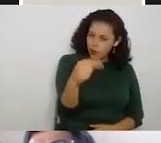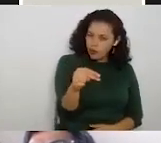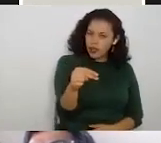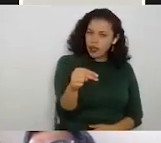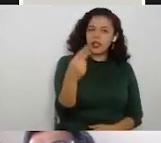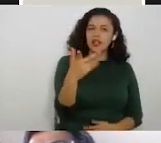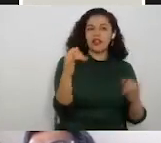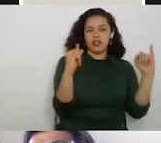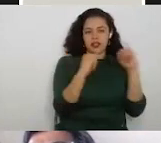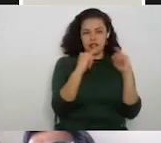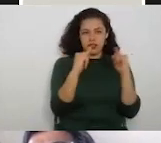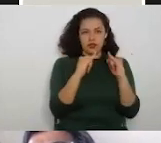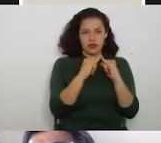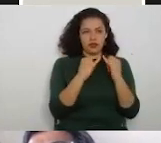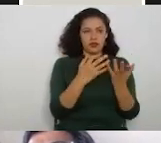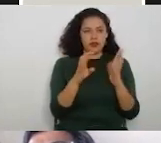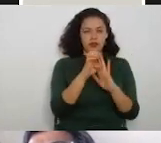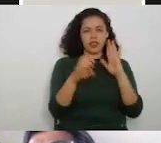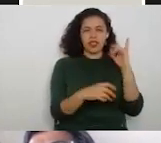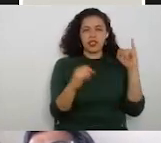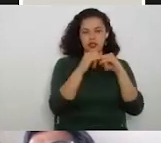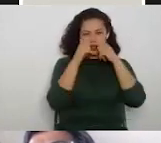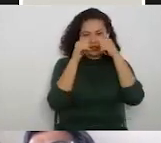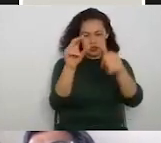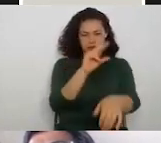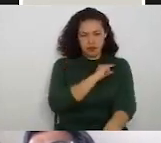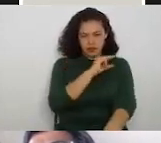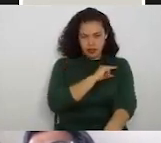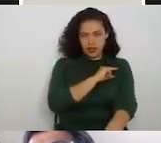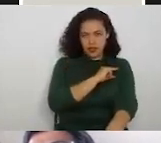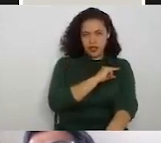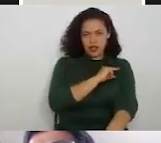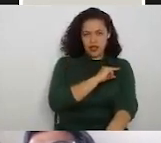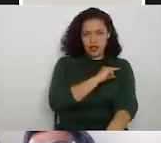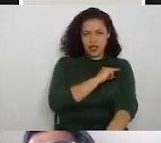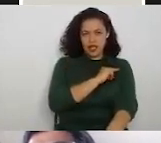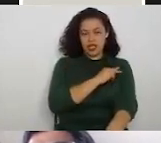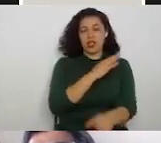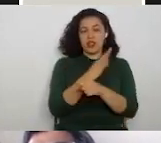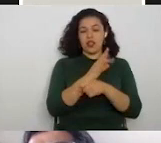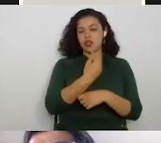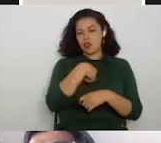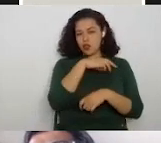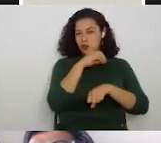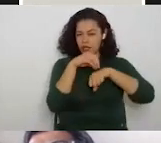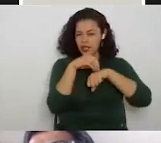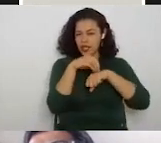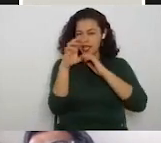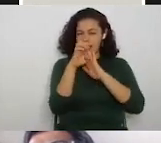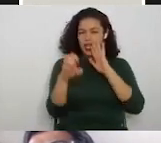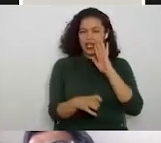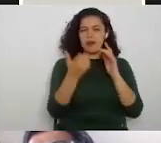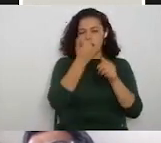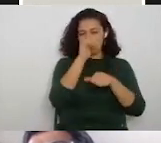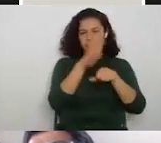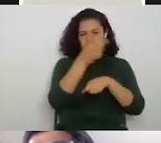la institución, bueno, en este caso de la institución de asistencia privada, en este caso sí estamos poniendo, por ejemplo, la dirección de administración,